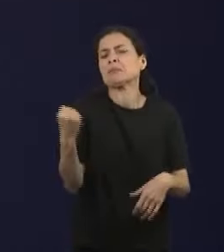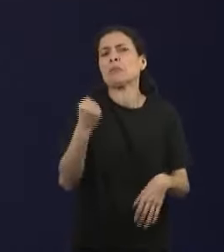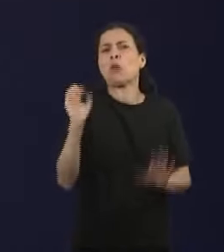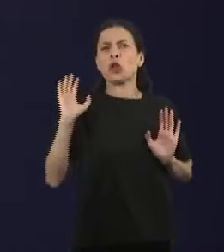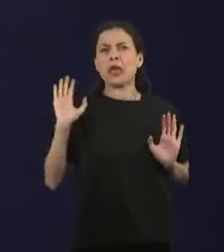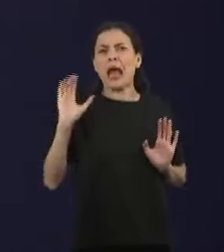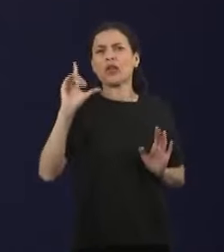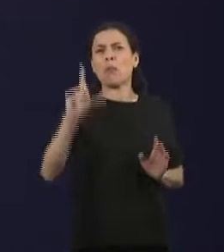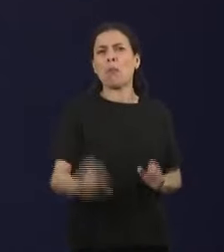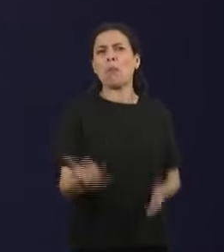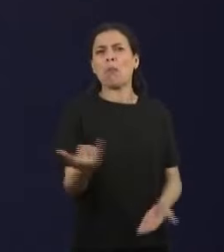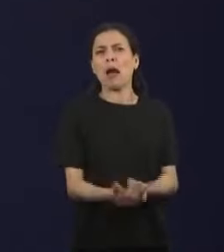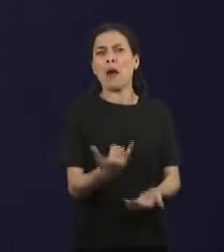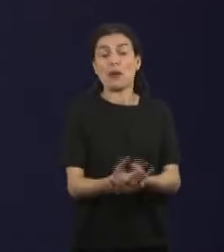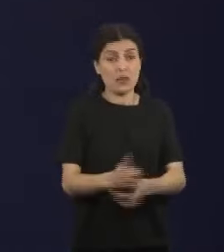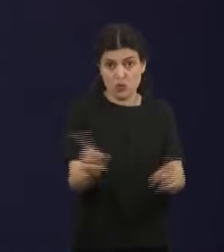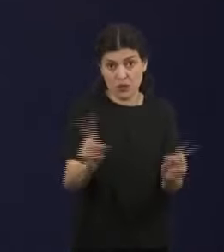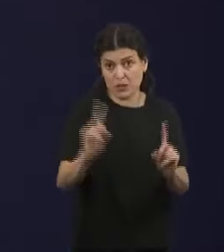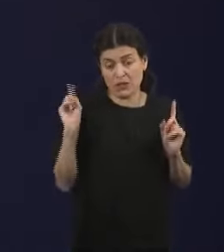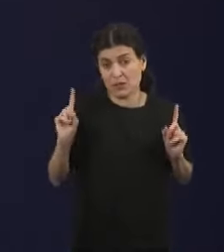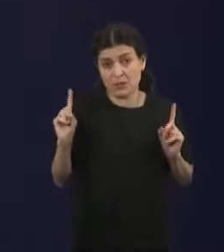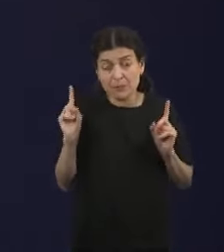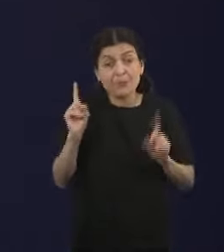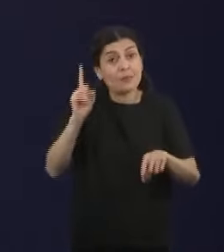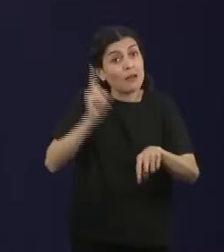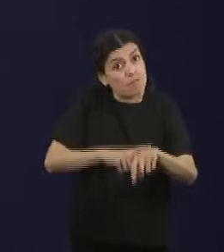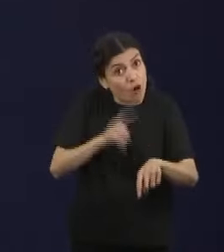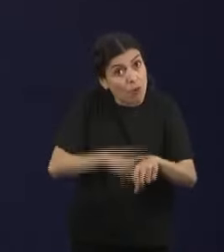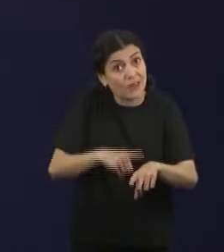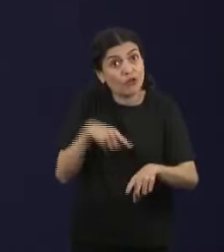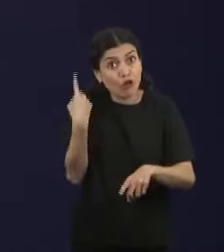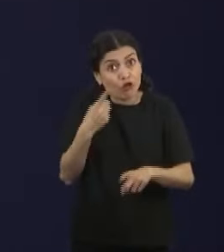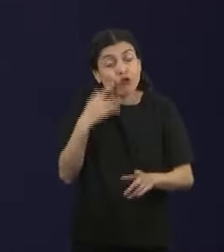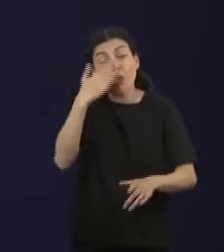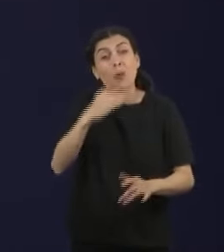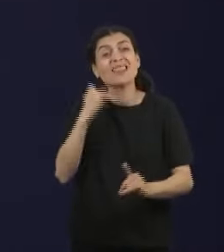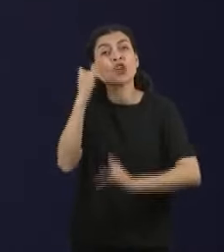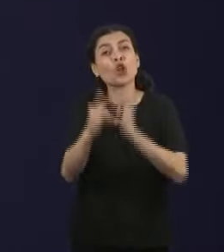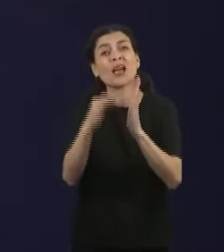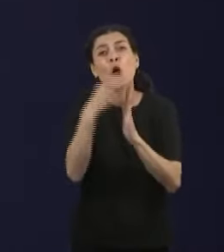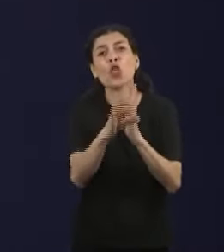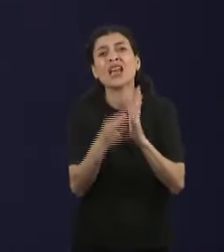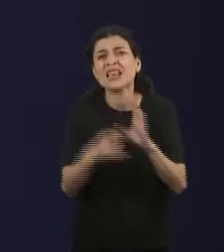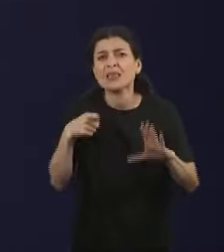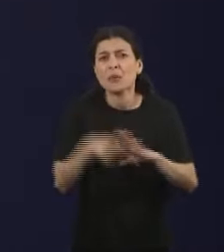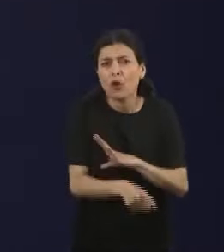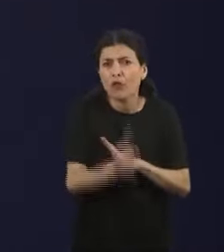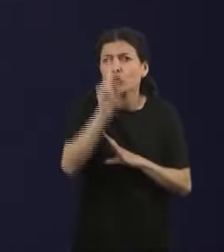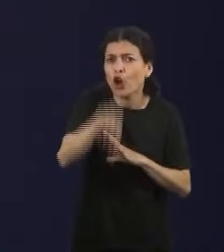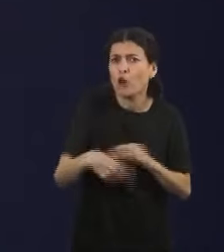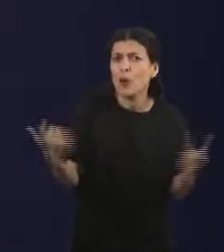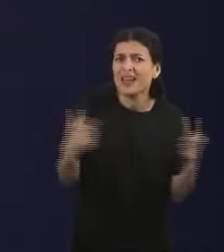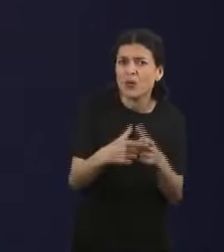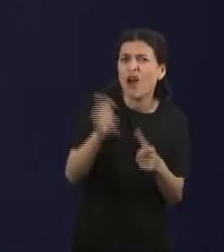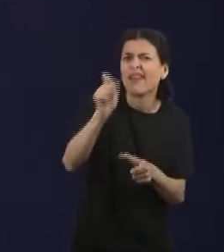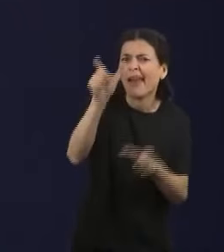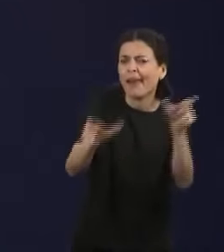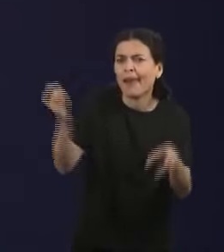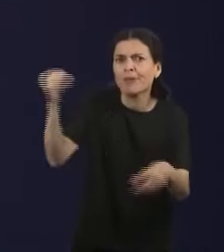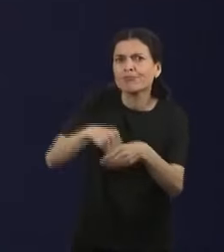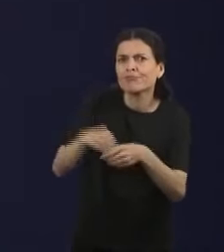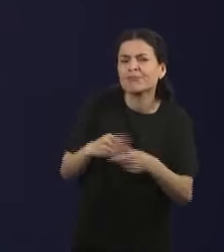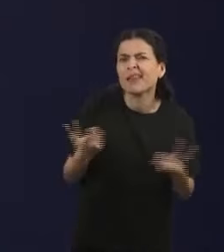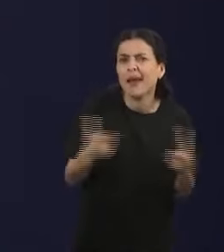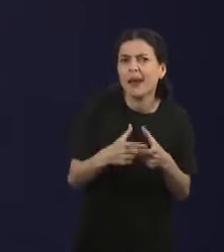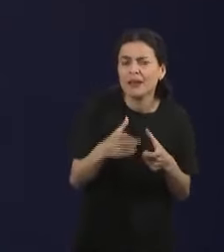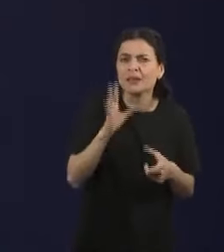tiene pero cuando les demos efectivamente los detalles de la reunión se entenderá bien que Efectivamente es